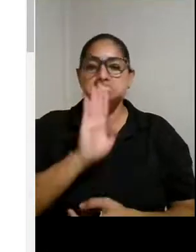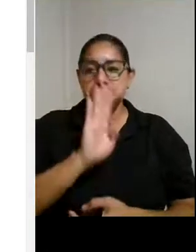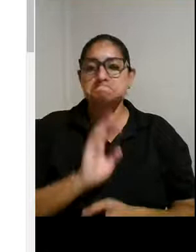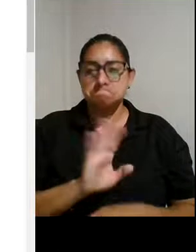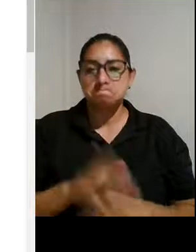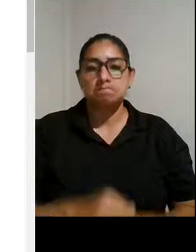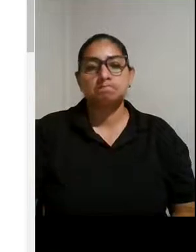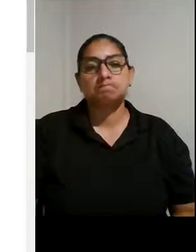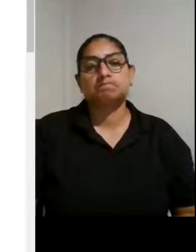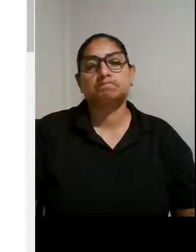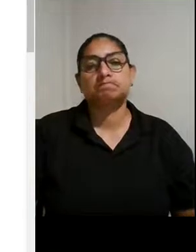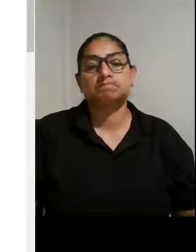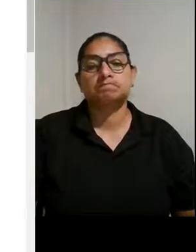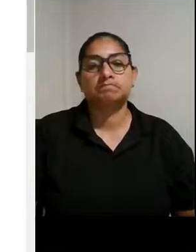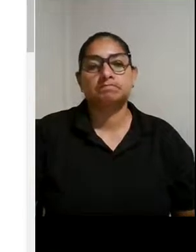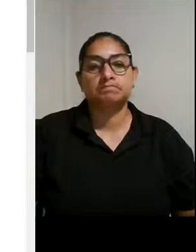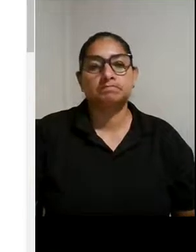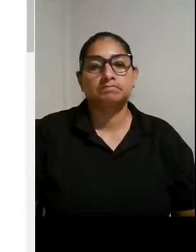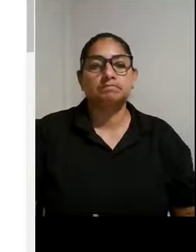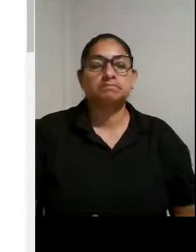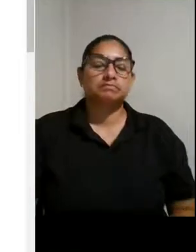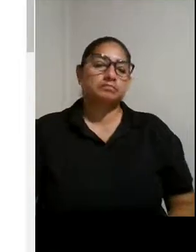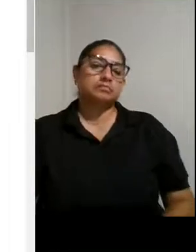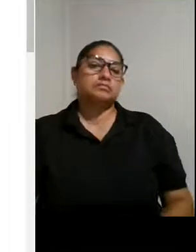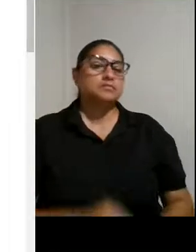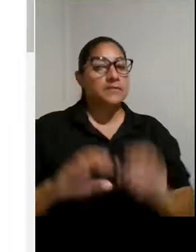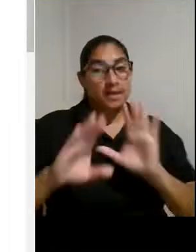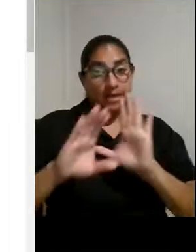Vamos a iniciar con un pequeño ejemplo.